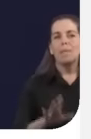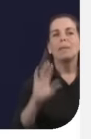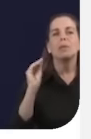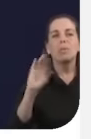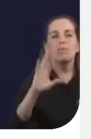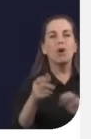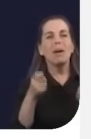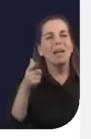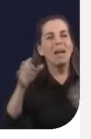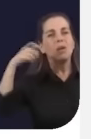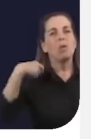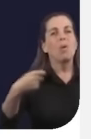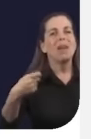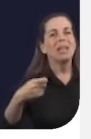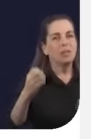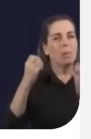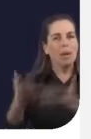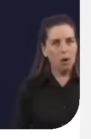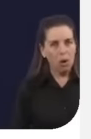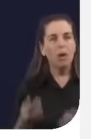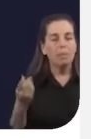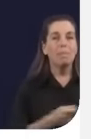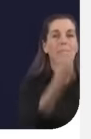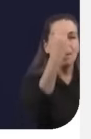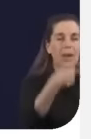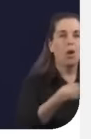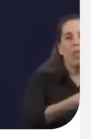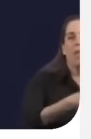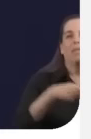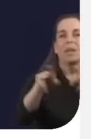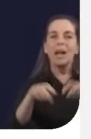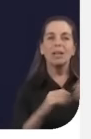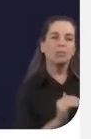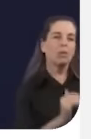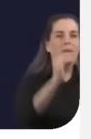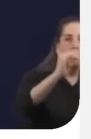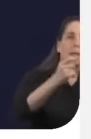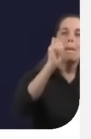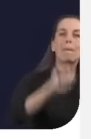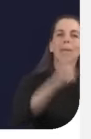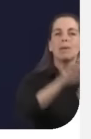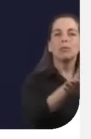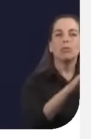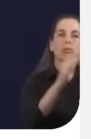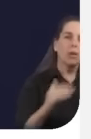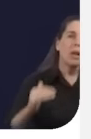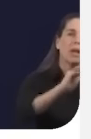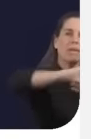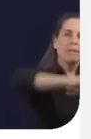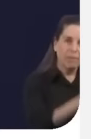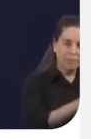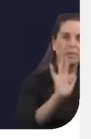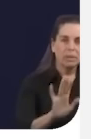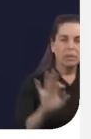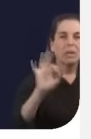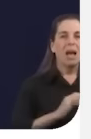los jubilados es exterminar para siempre el déficit fiscal que es la causa madre de la inflación en el 2020 a